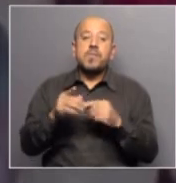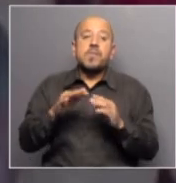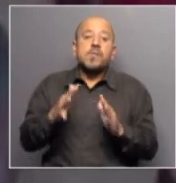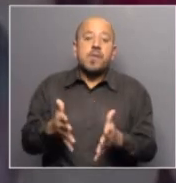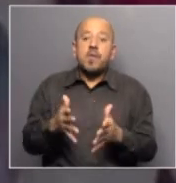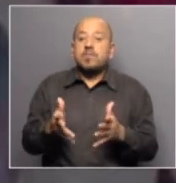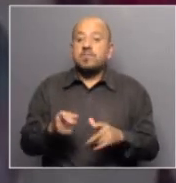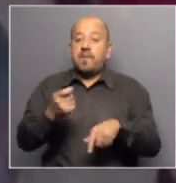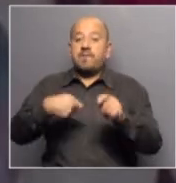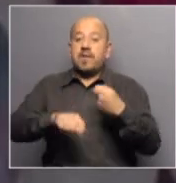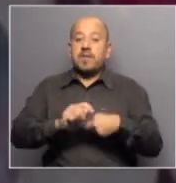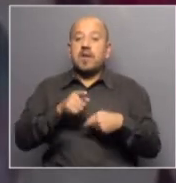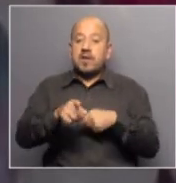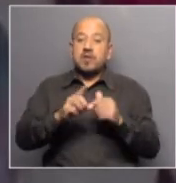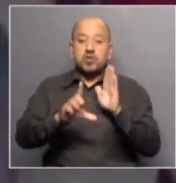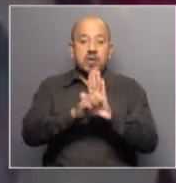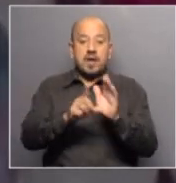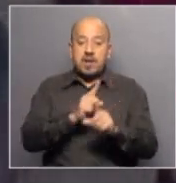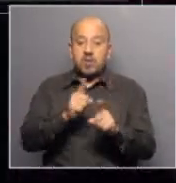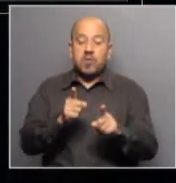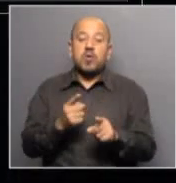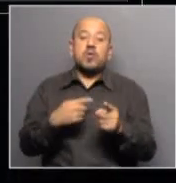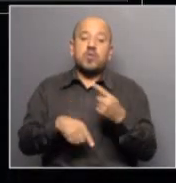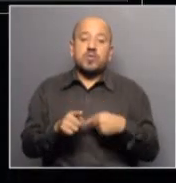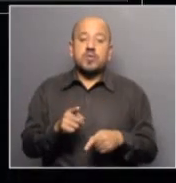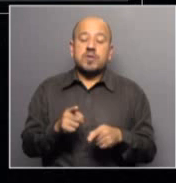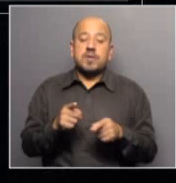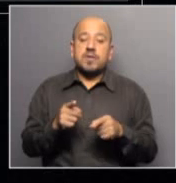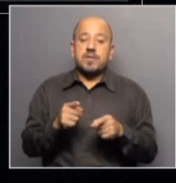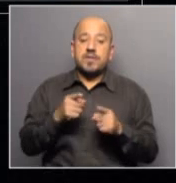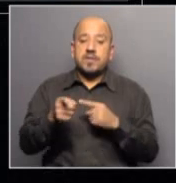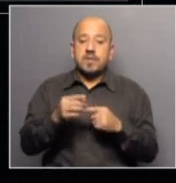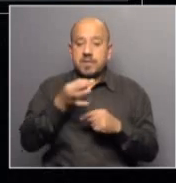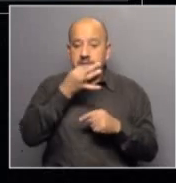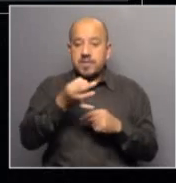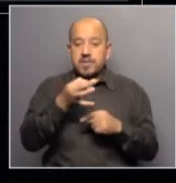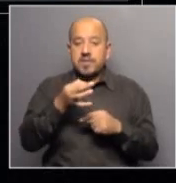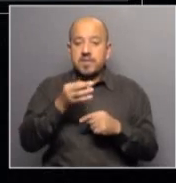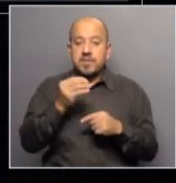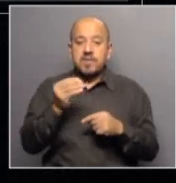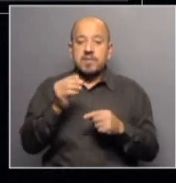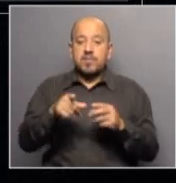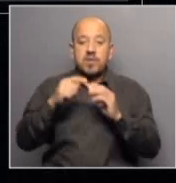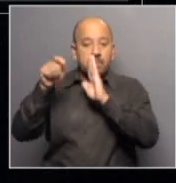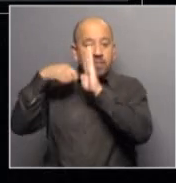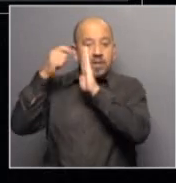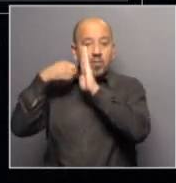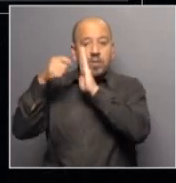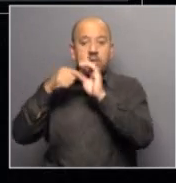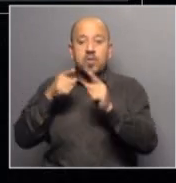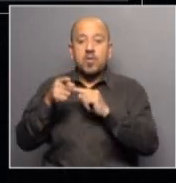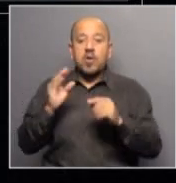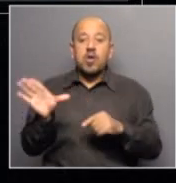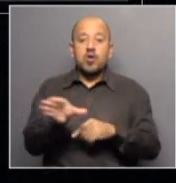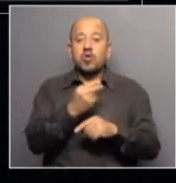presunción de venta y es un delito. Es decir, que este dicho que capaz que todos sabemos por las películas de todo el